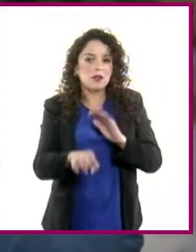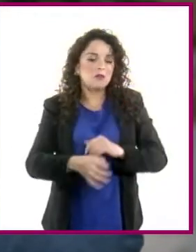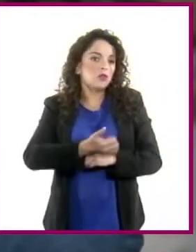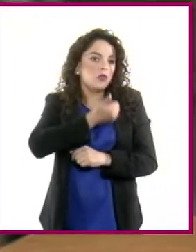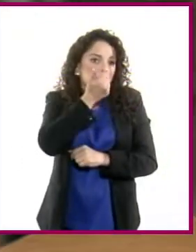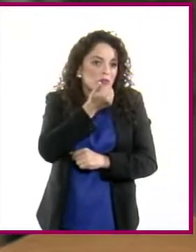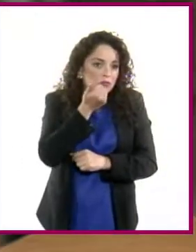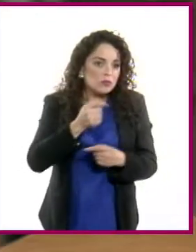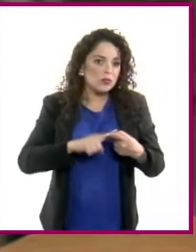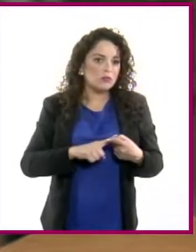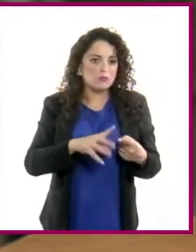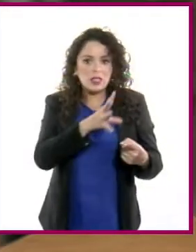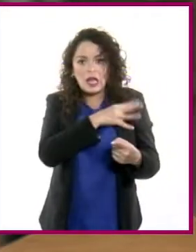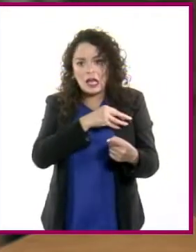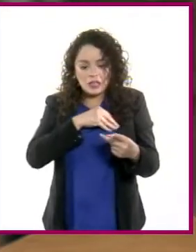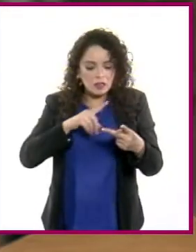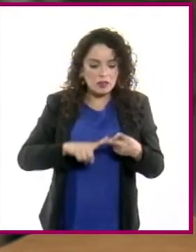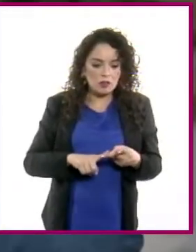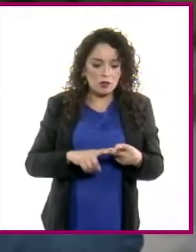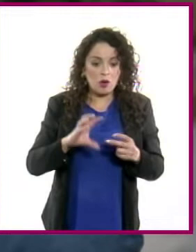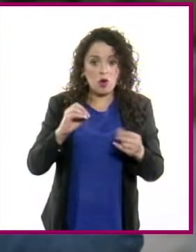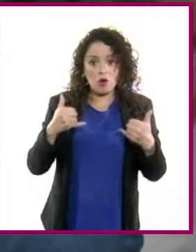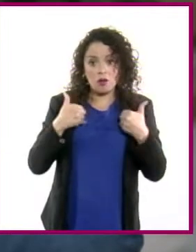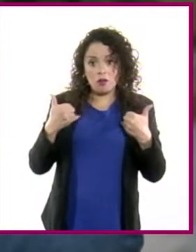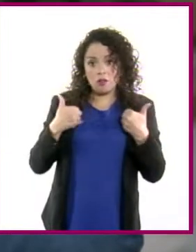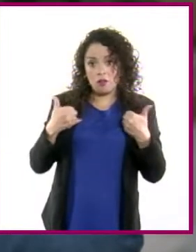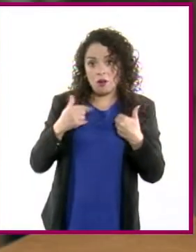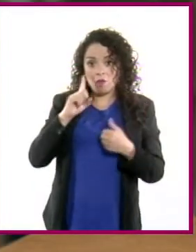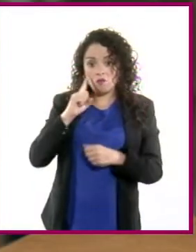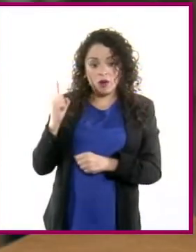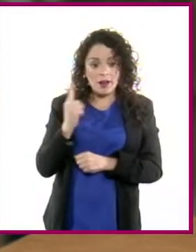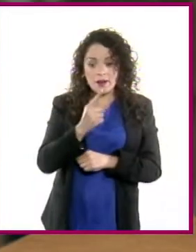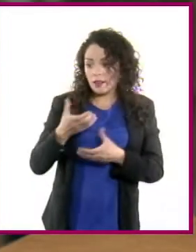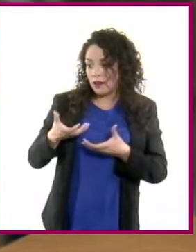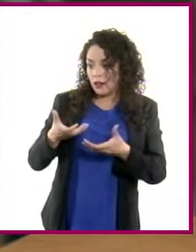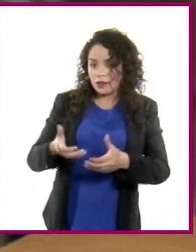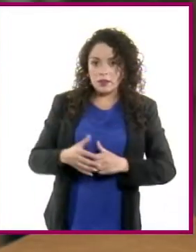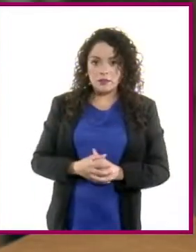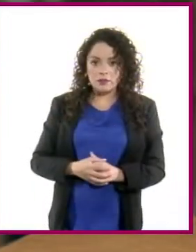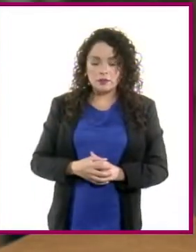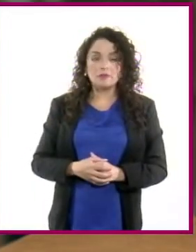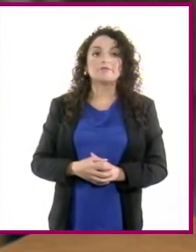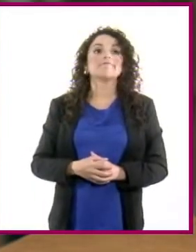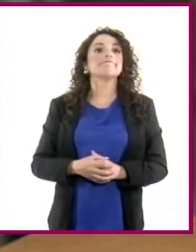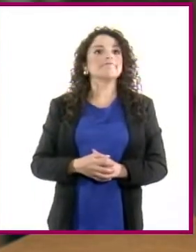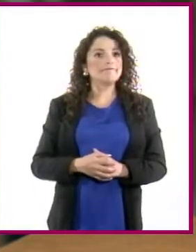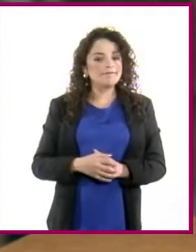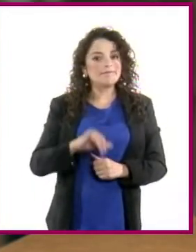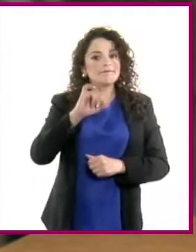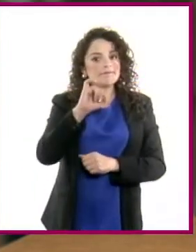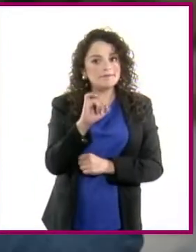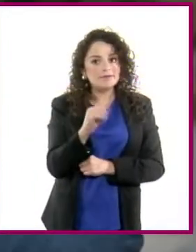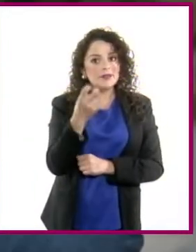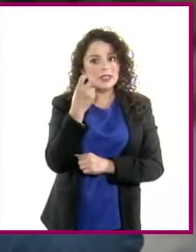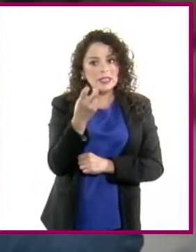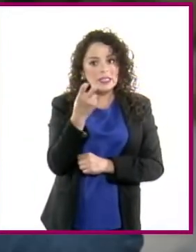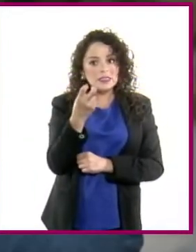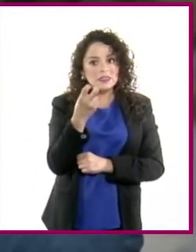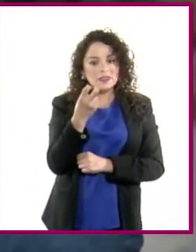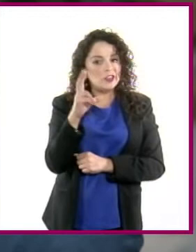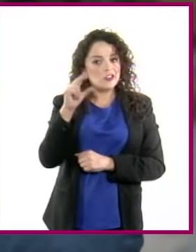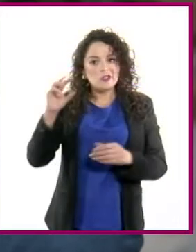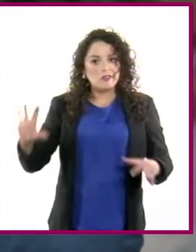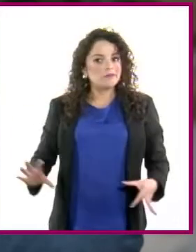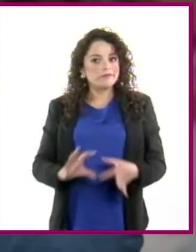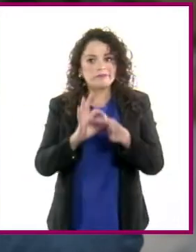un hijo. Una jovencita en la calle. Desde esa perspectiva, la violencia no sería justificable. Y la